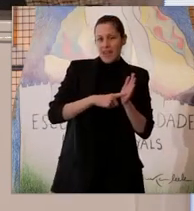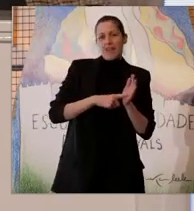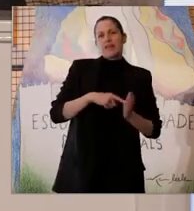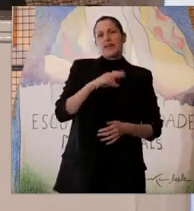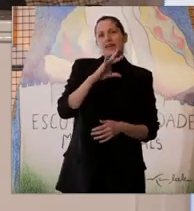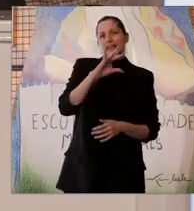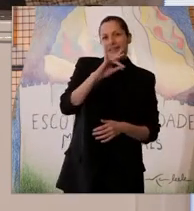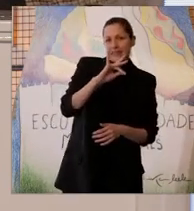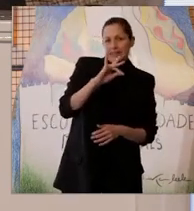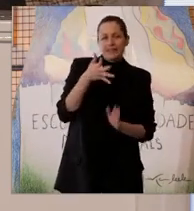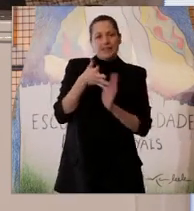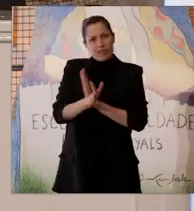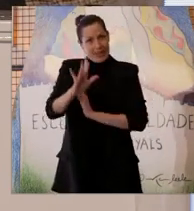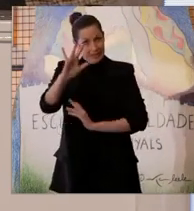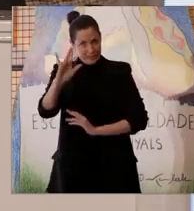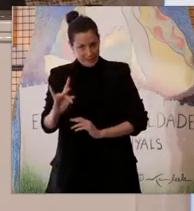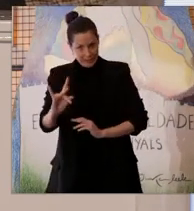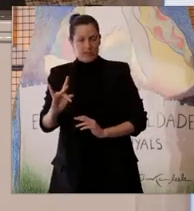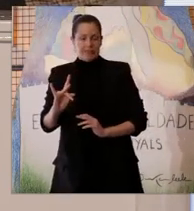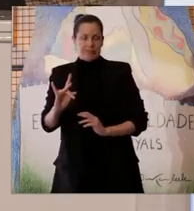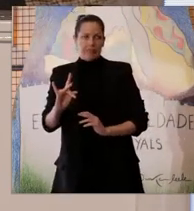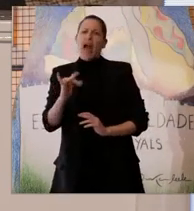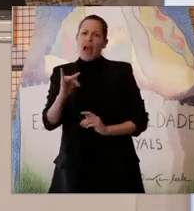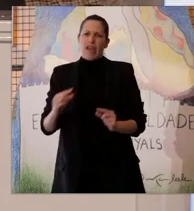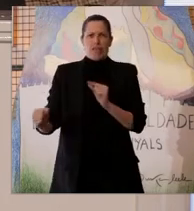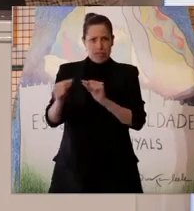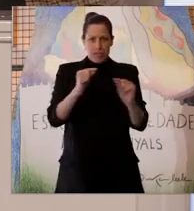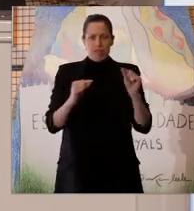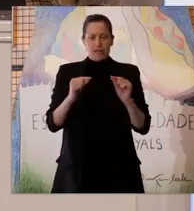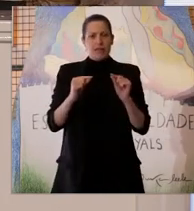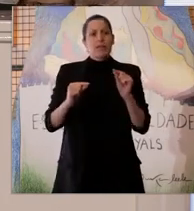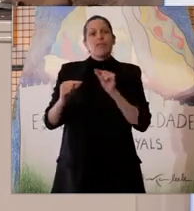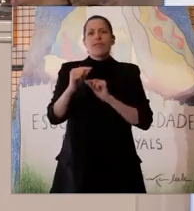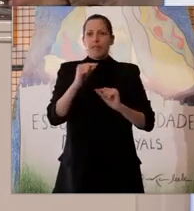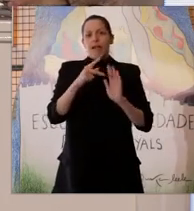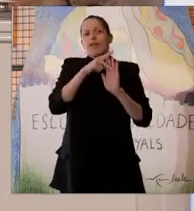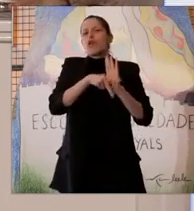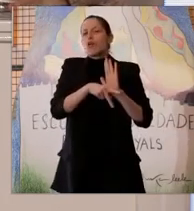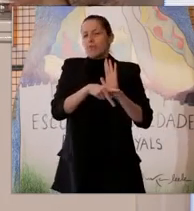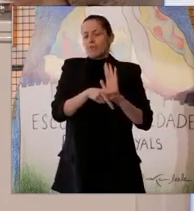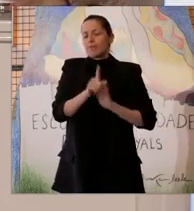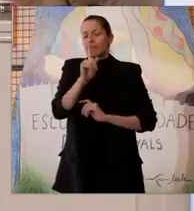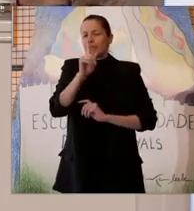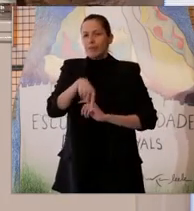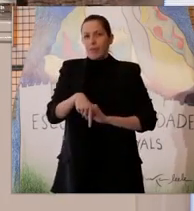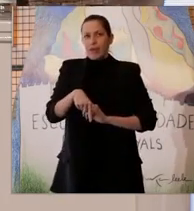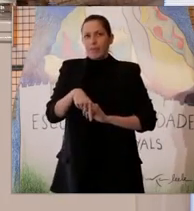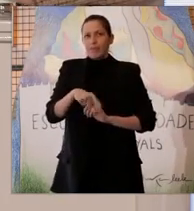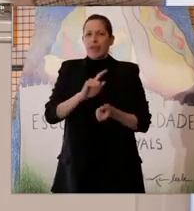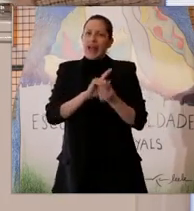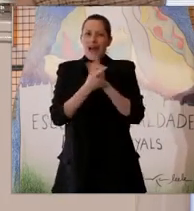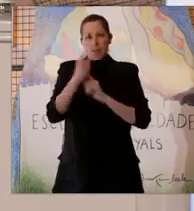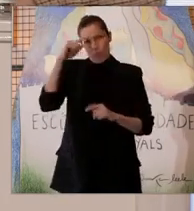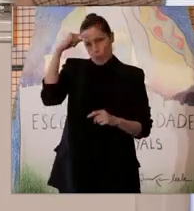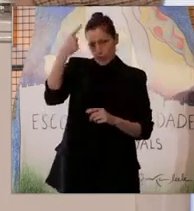el gran debate que conlleva porque no se trata solo de una norma es que es un cambio cultural esa ley Más allá de